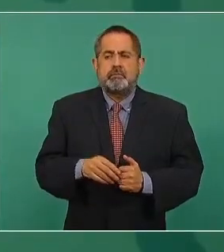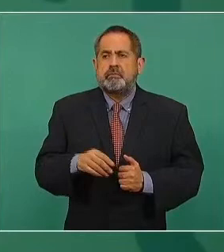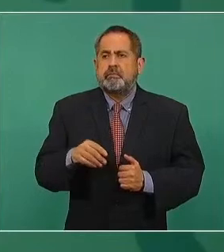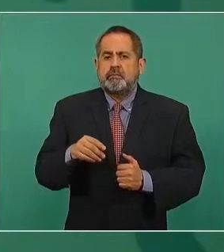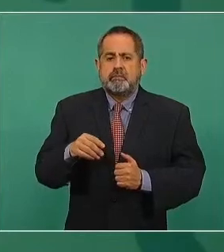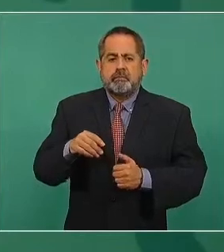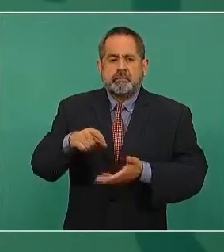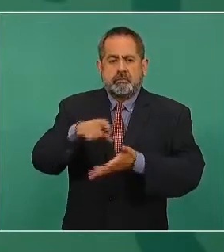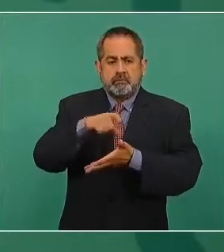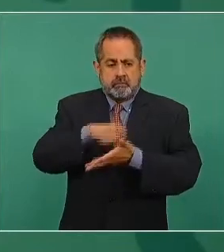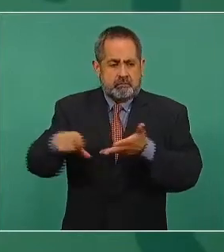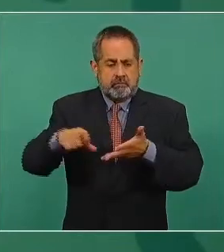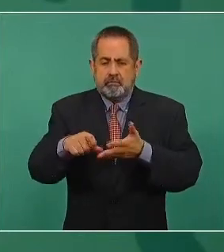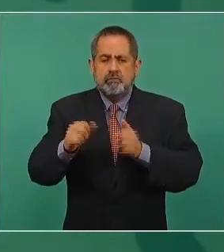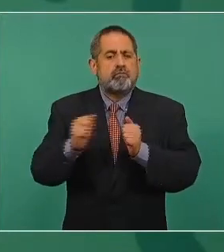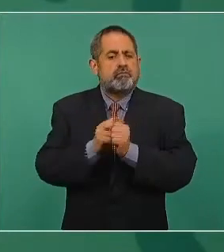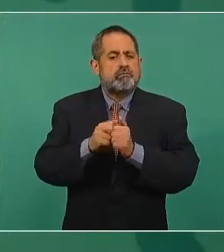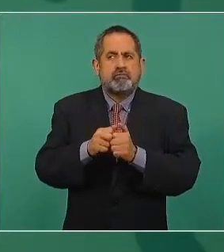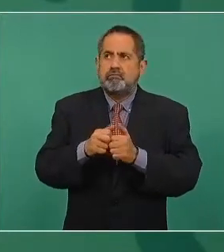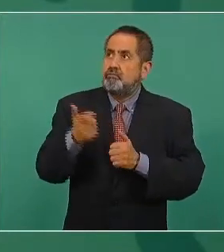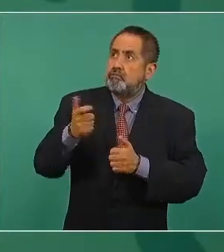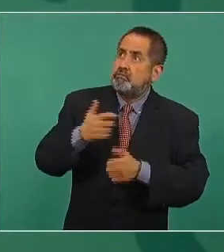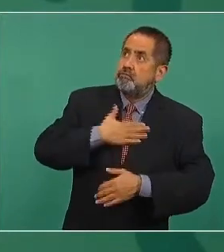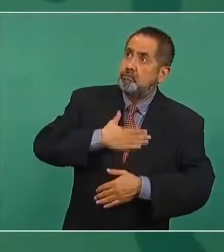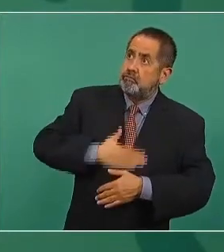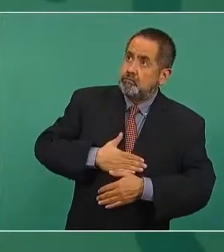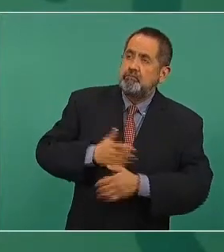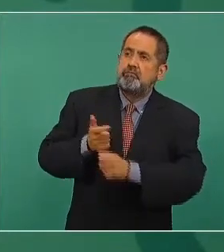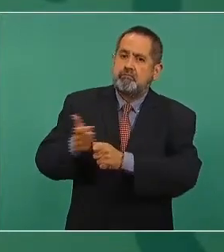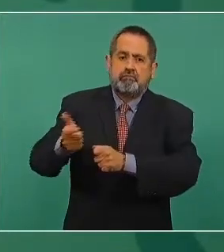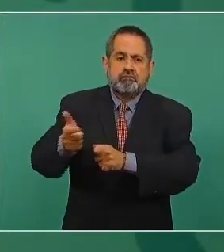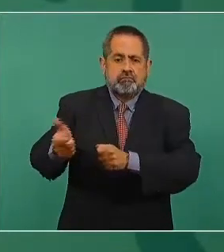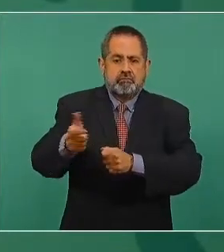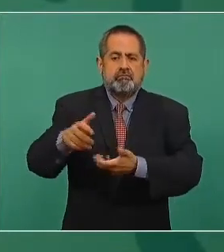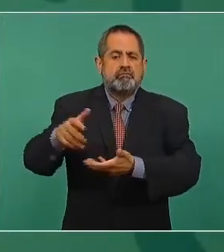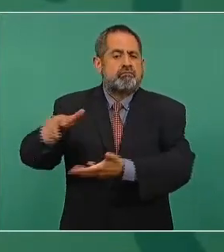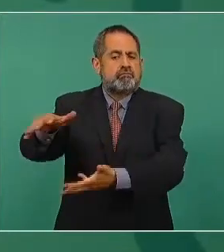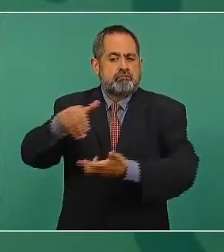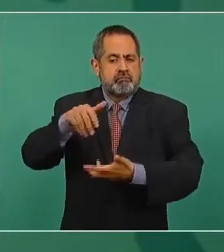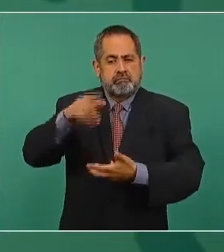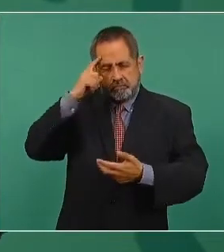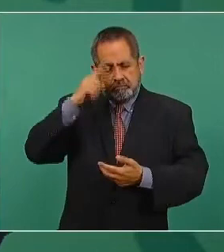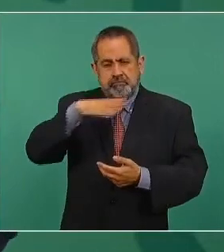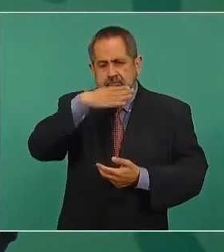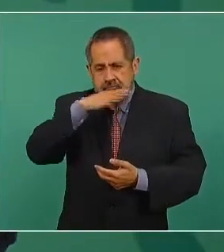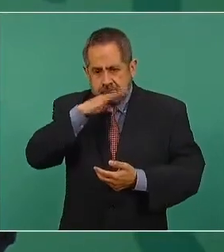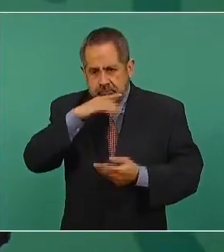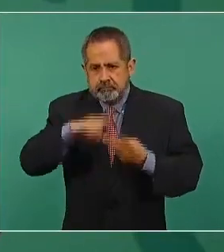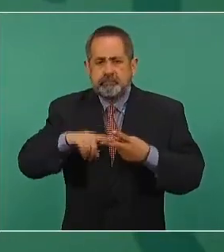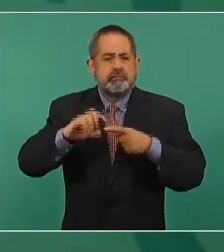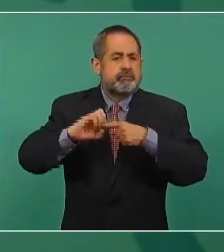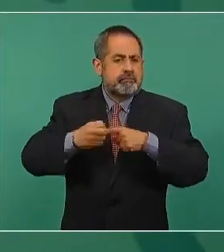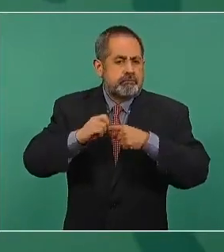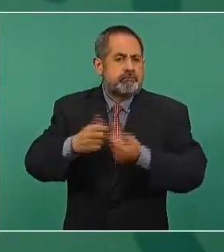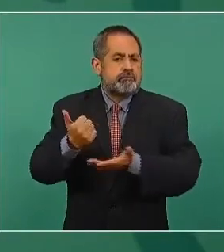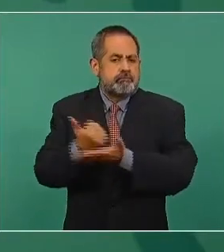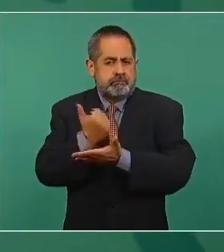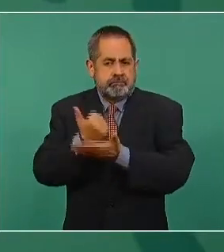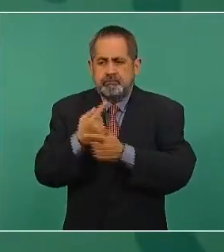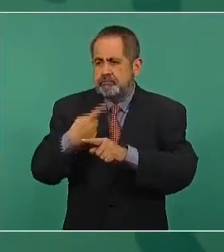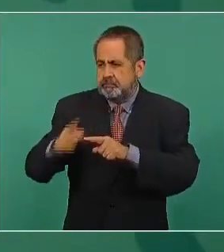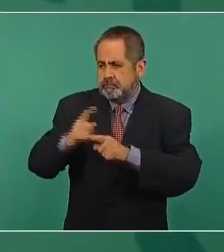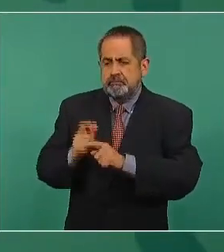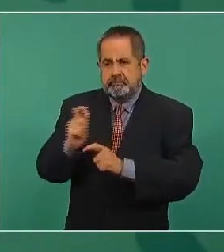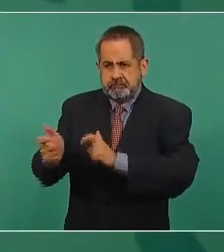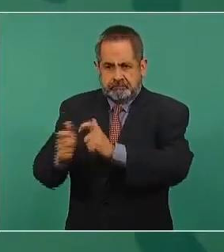comprar a precios justos a los productores de maíz, de frijol, de arroz, a